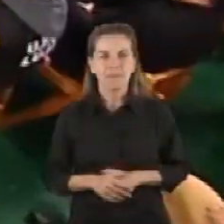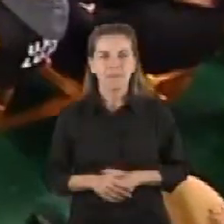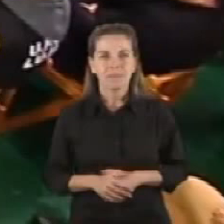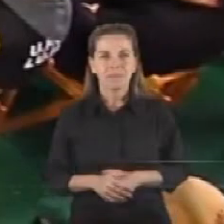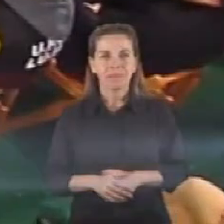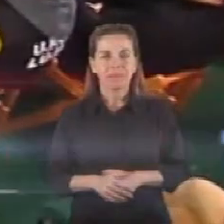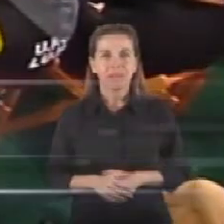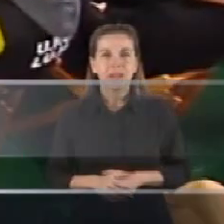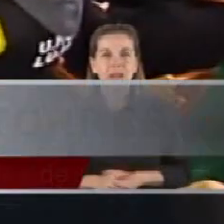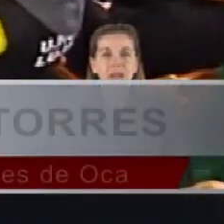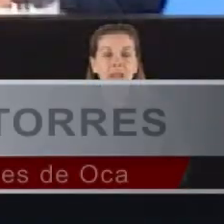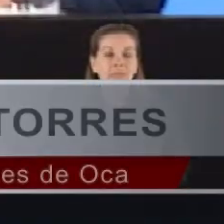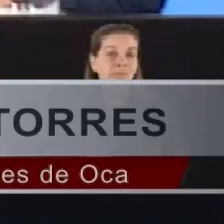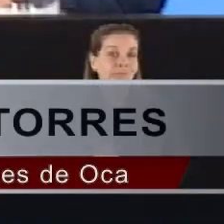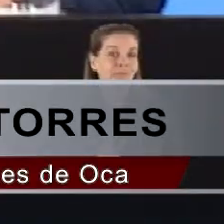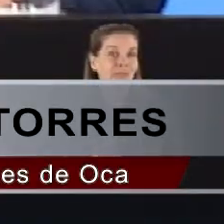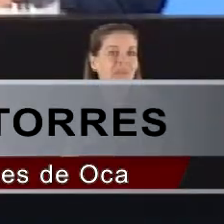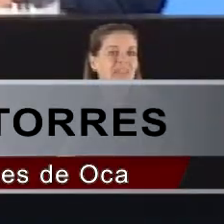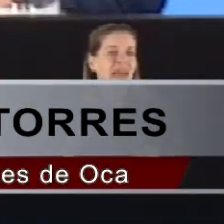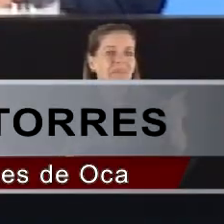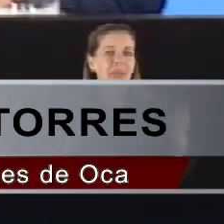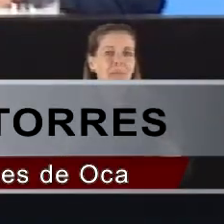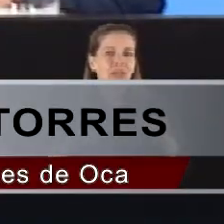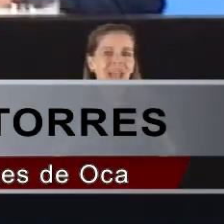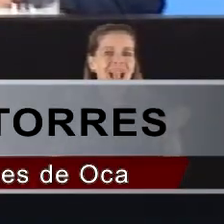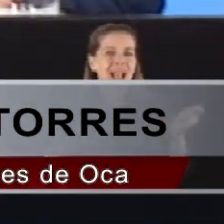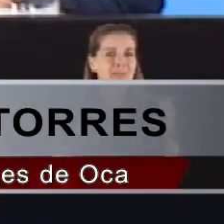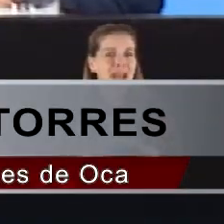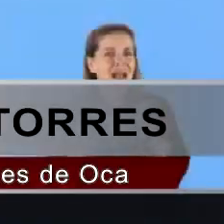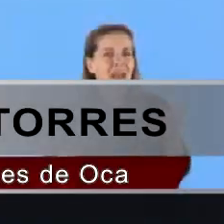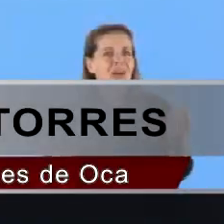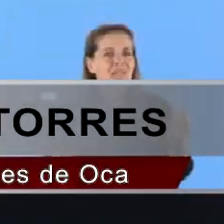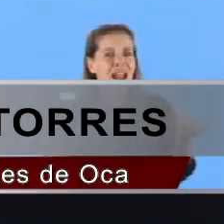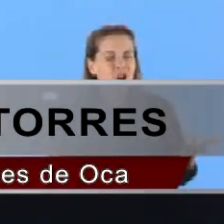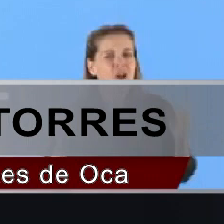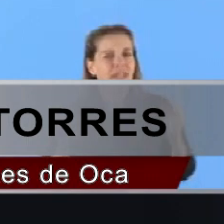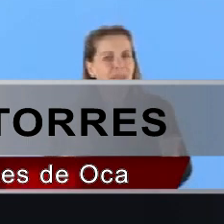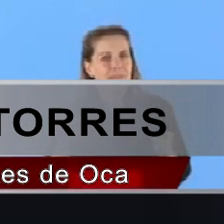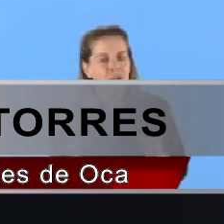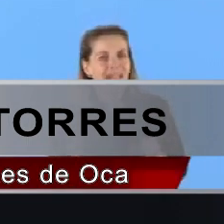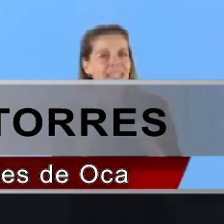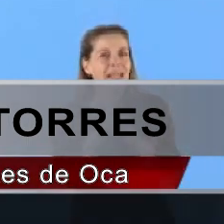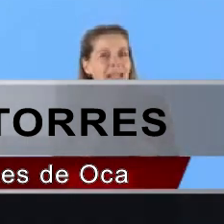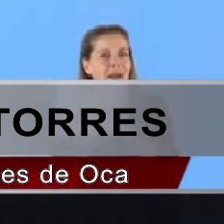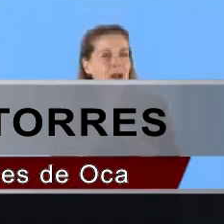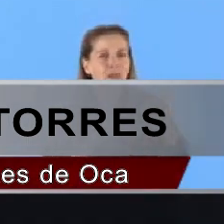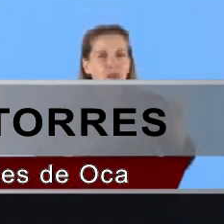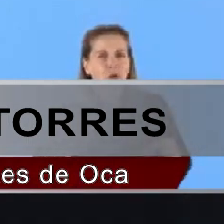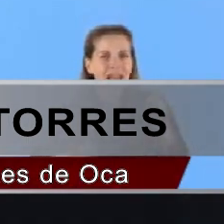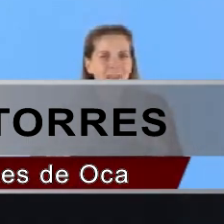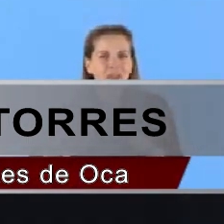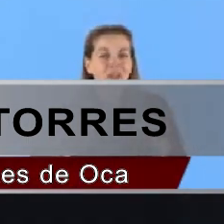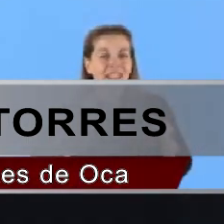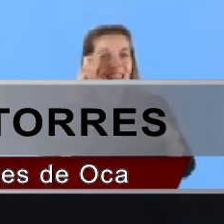Les estamos cambiando la vida a esas personas, estamos revalorizando el laburo de todos los trabajadores y trabajadoras de la